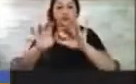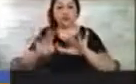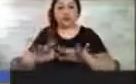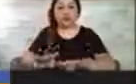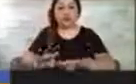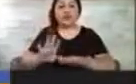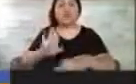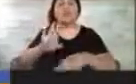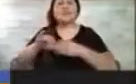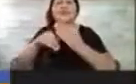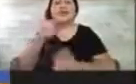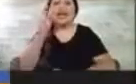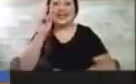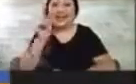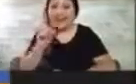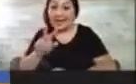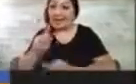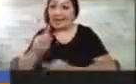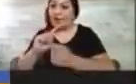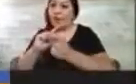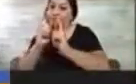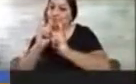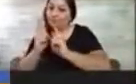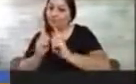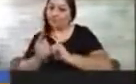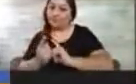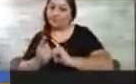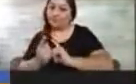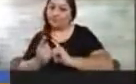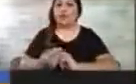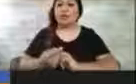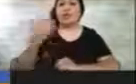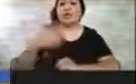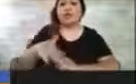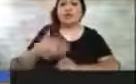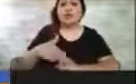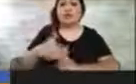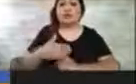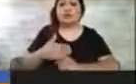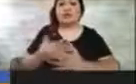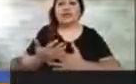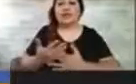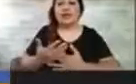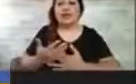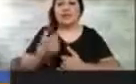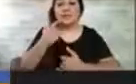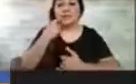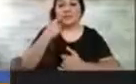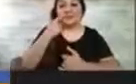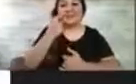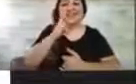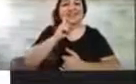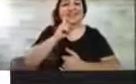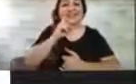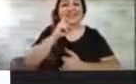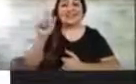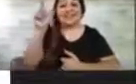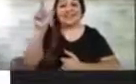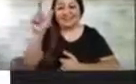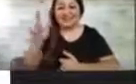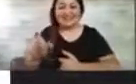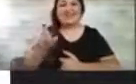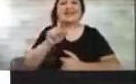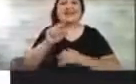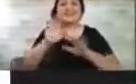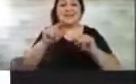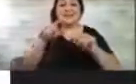corregirlo, pero siempre es mejor un software que estar transcribiendo como el GIF del gato de la derecha, que no para. Y